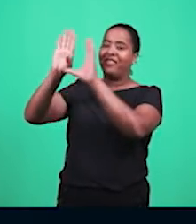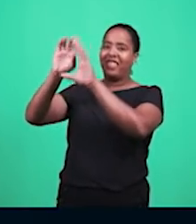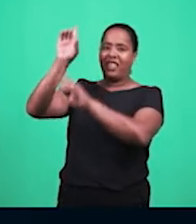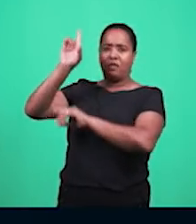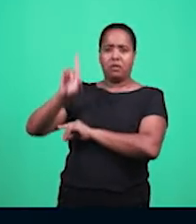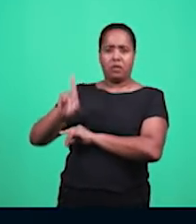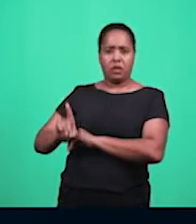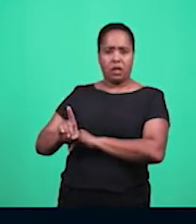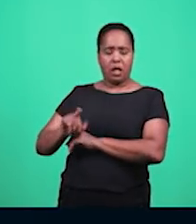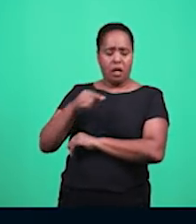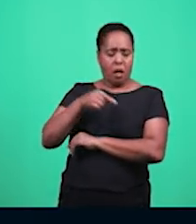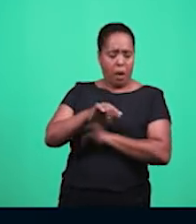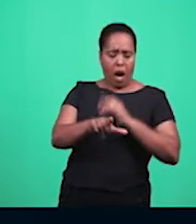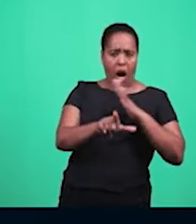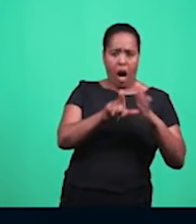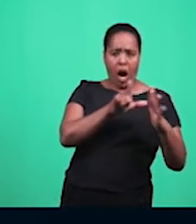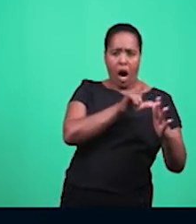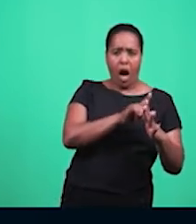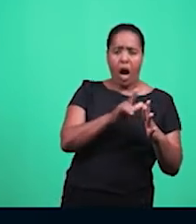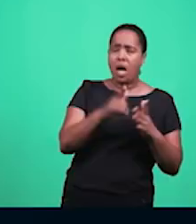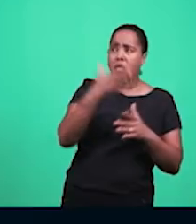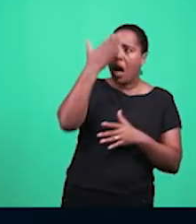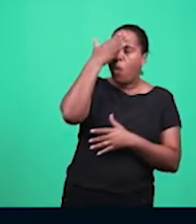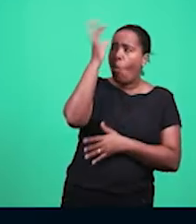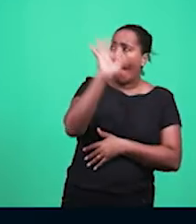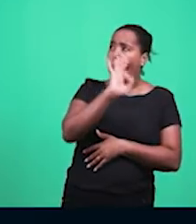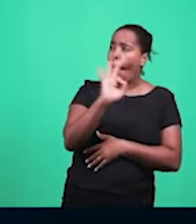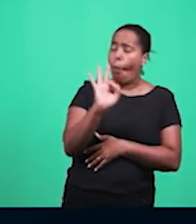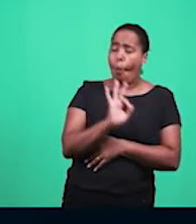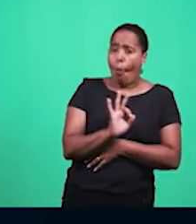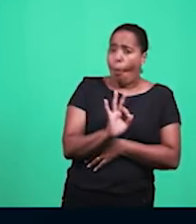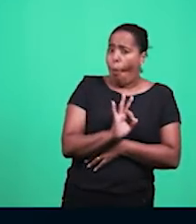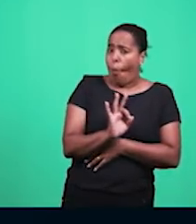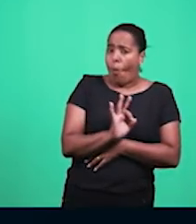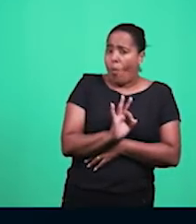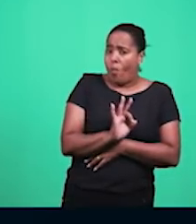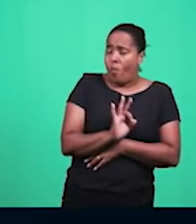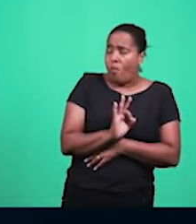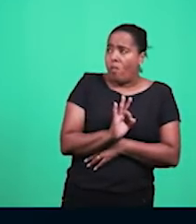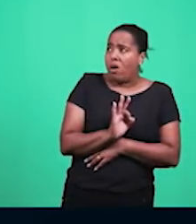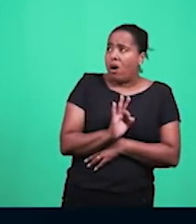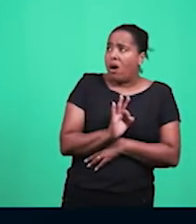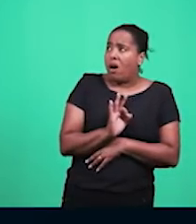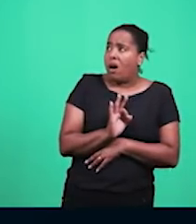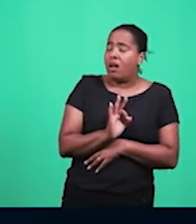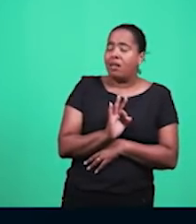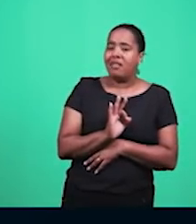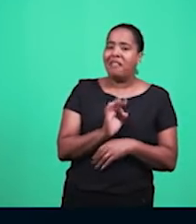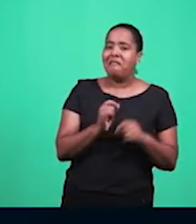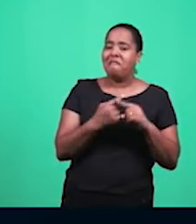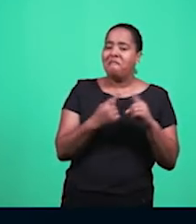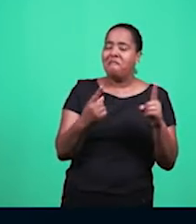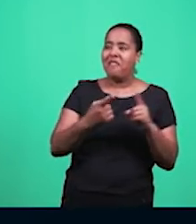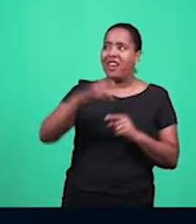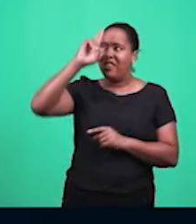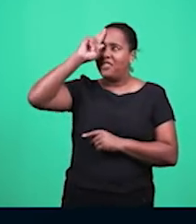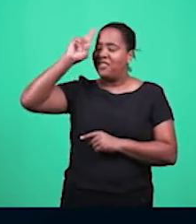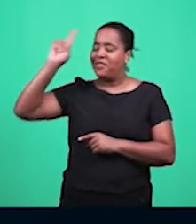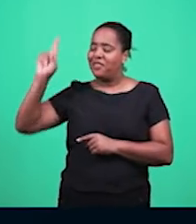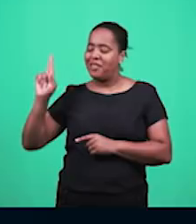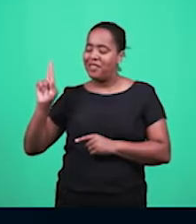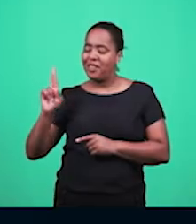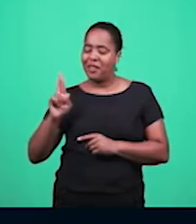gentiles que no sabían de nada eran los que estaban sabiendo menos las cosas y el señor